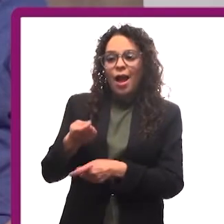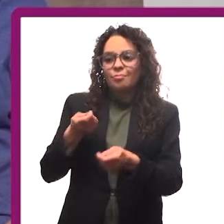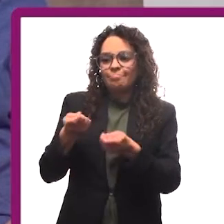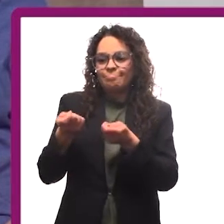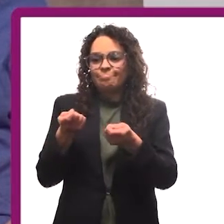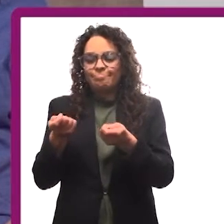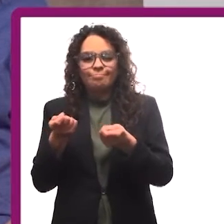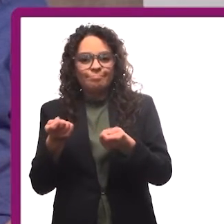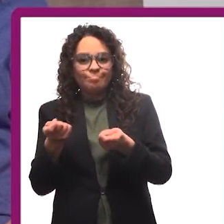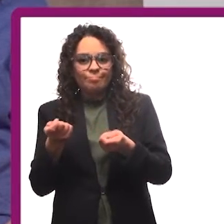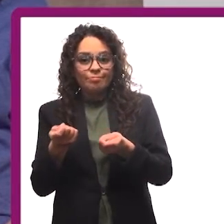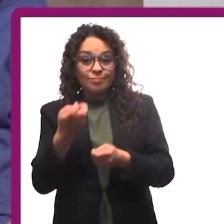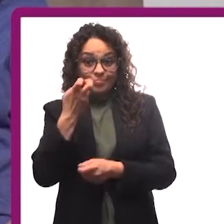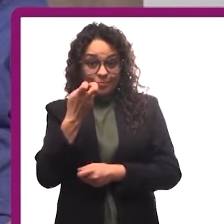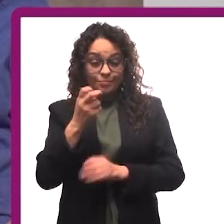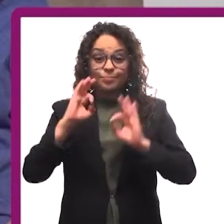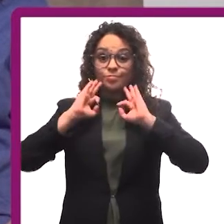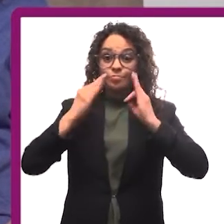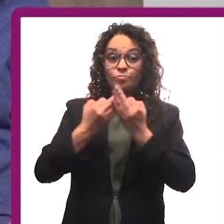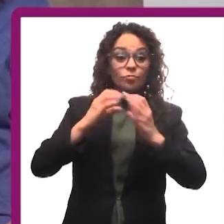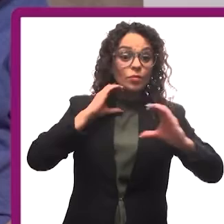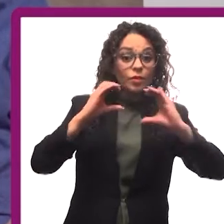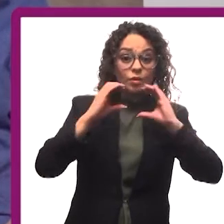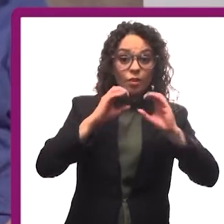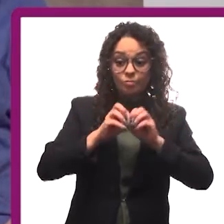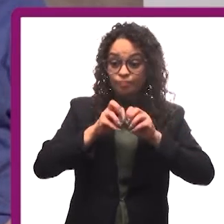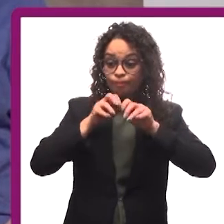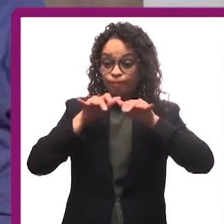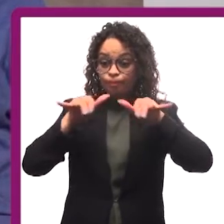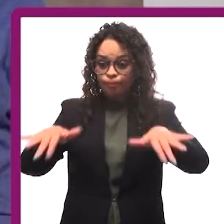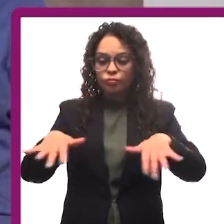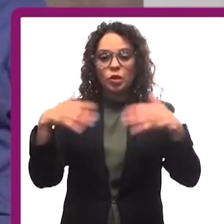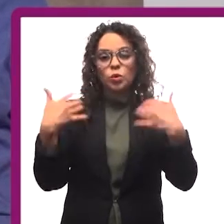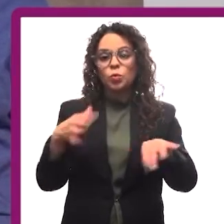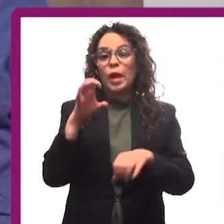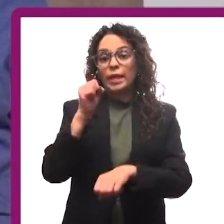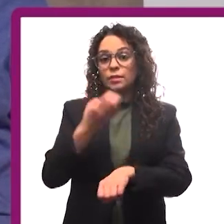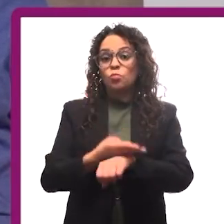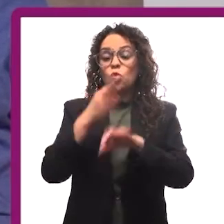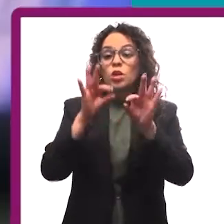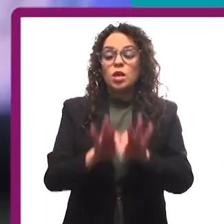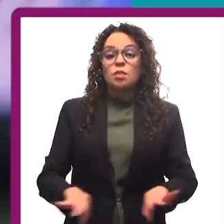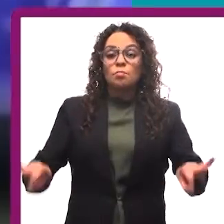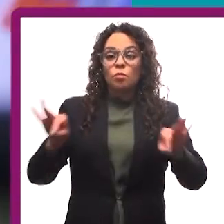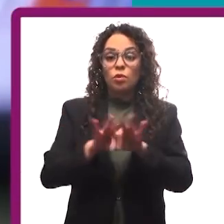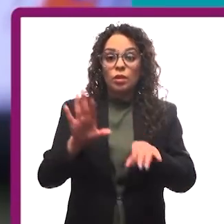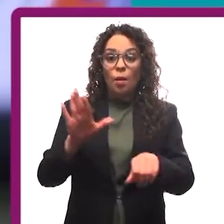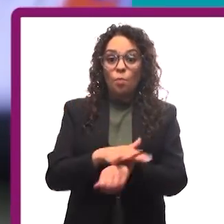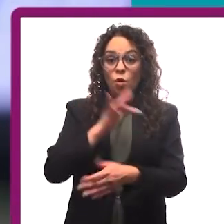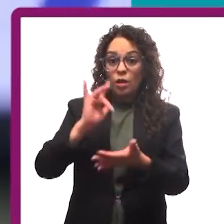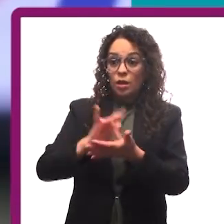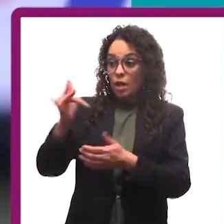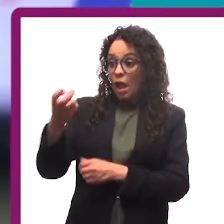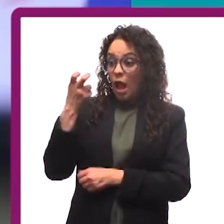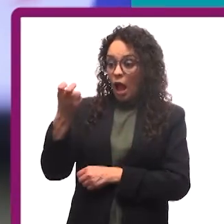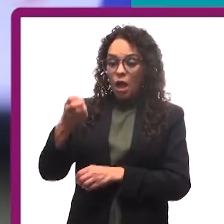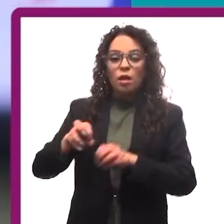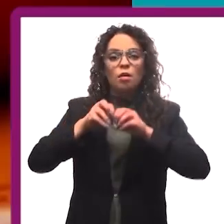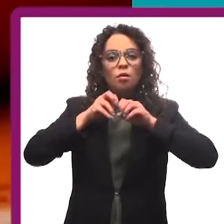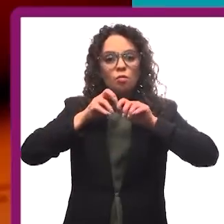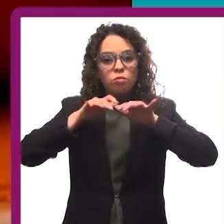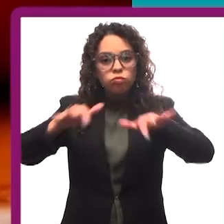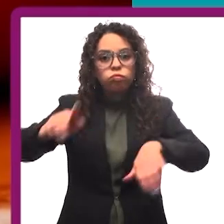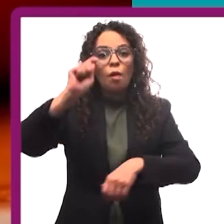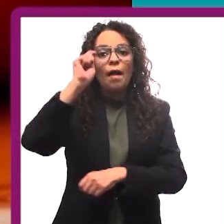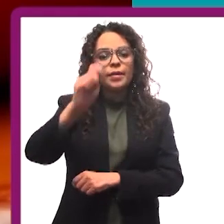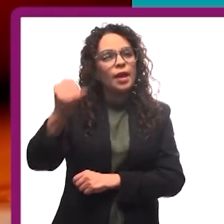luego que los medios de comunicación masivos juegan un papel muy importante porque son el vehículo de transmisión de ideas,